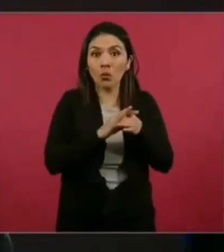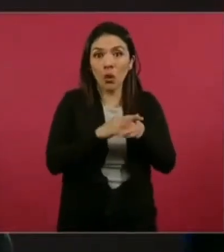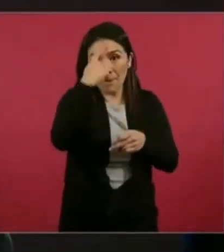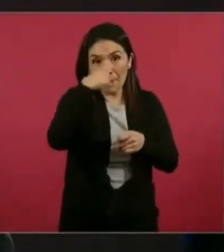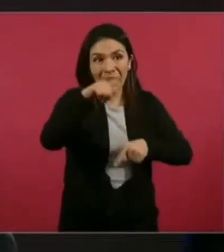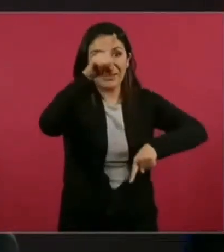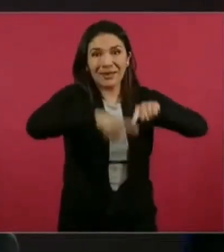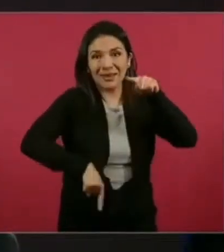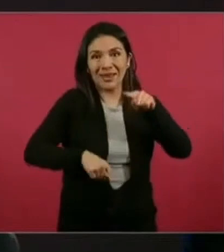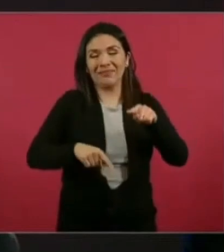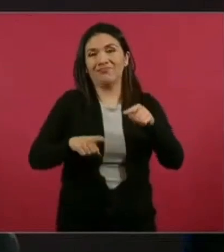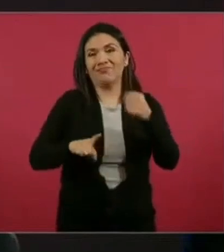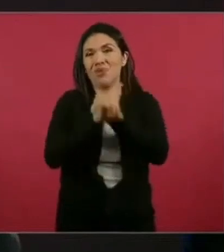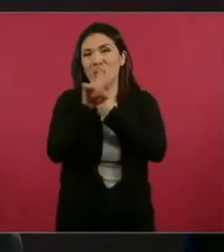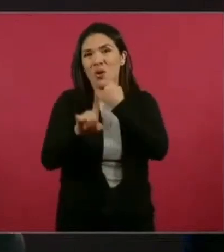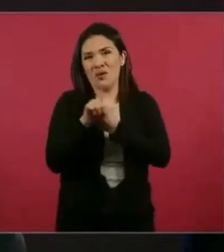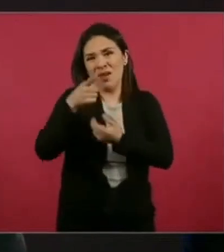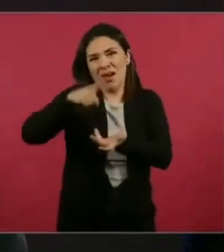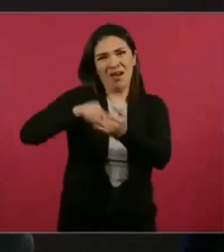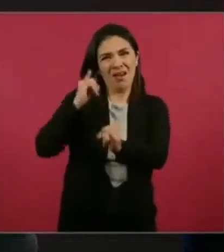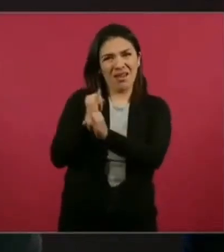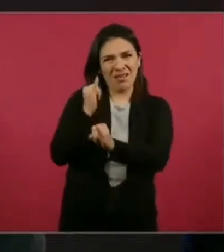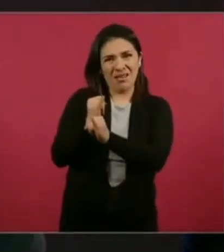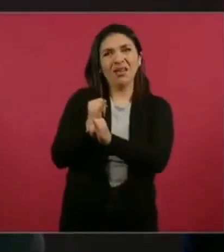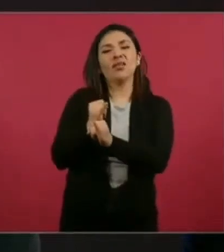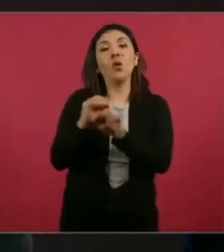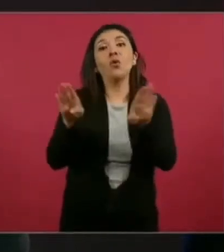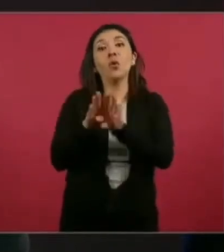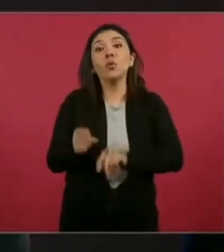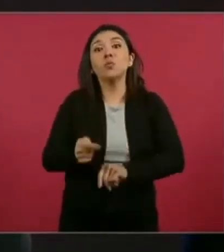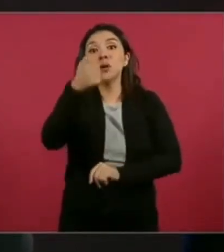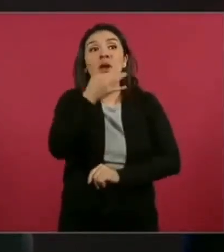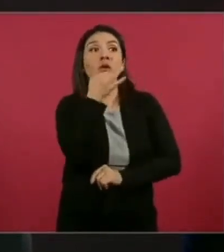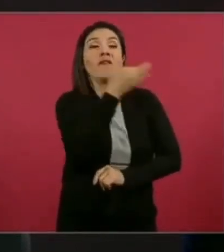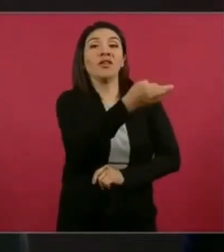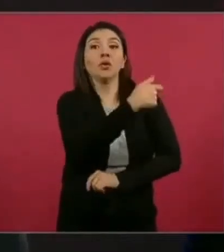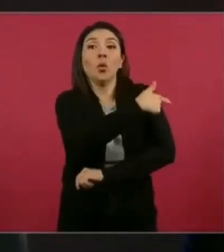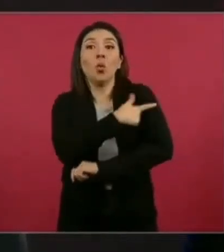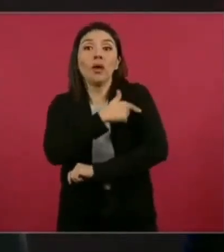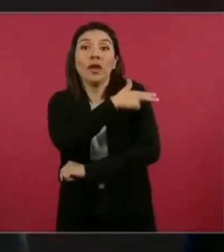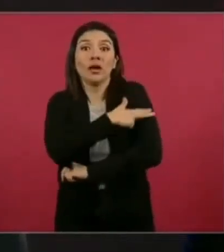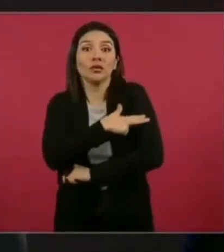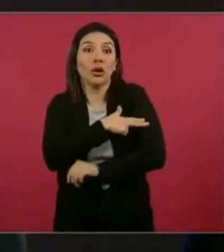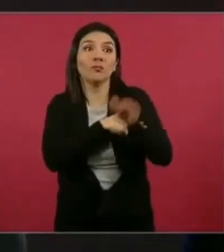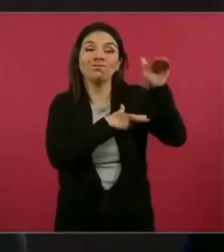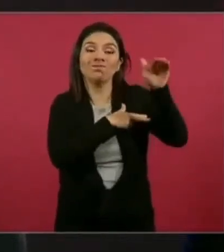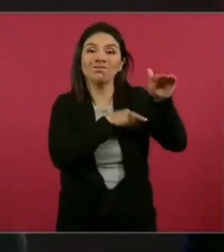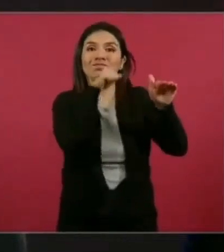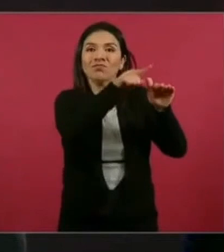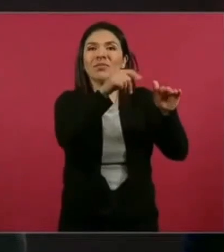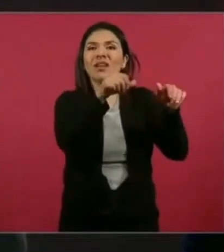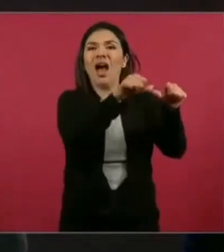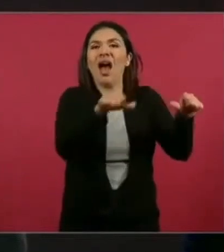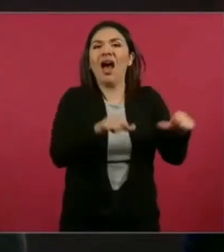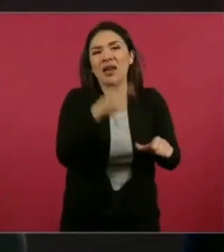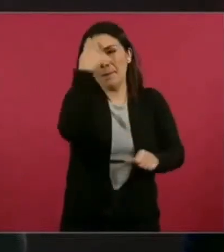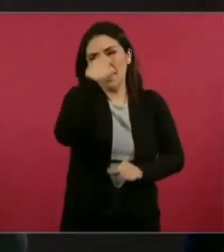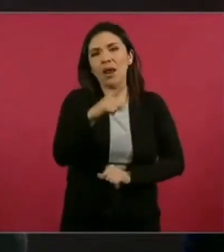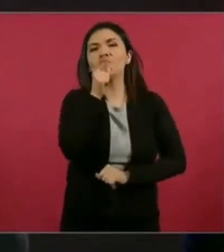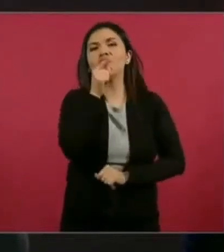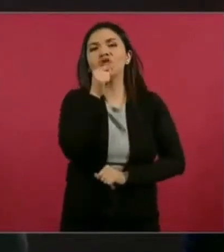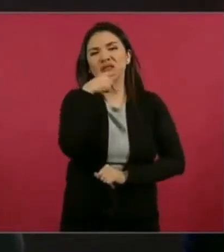Gestión de Incidentes Cibernéticos, dando obviamente aviso a la Guardia Nacional, específicamente al área de Policía